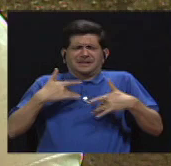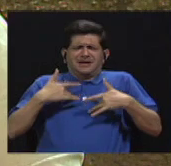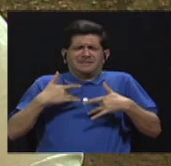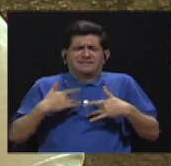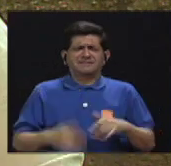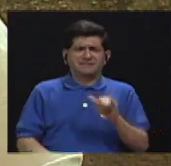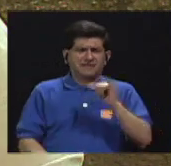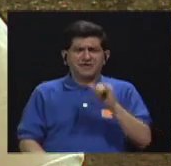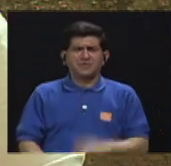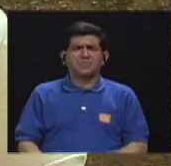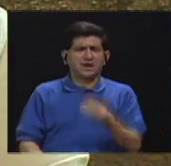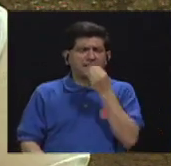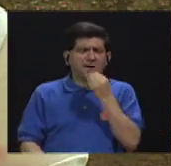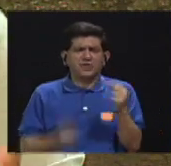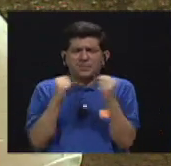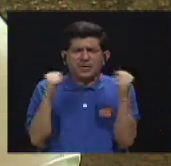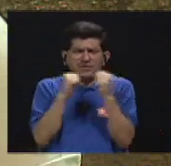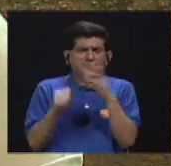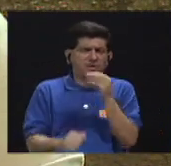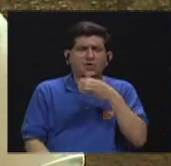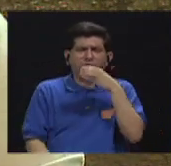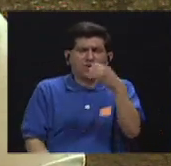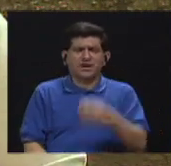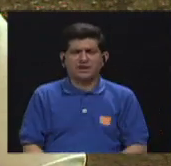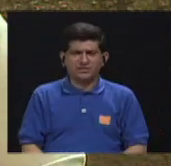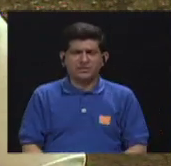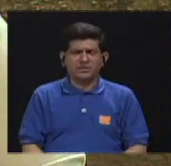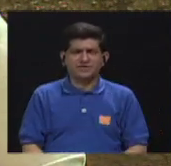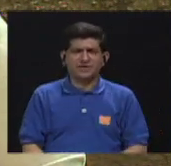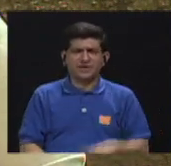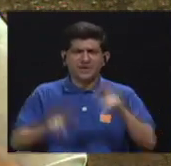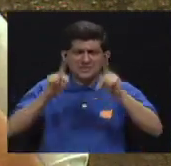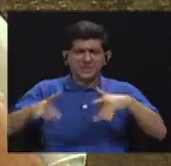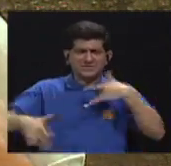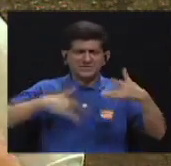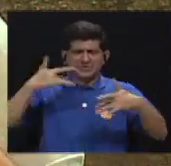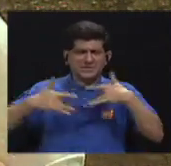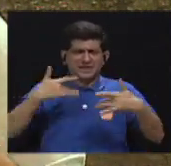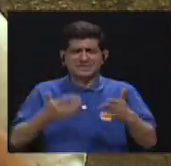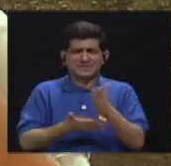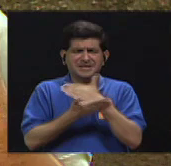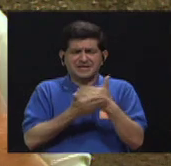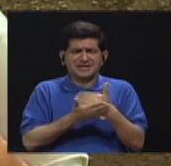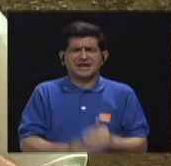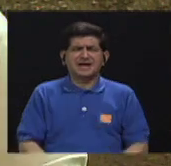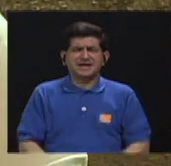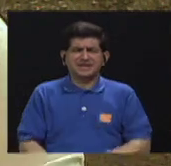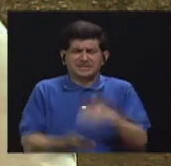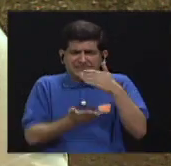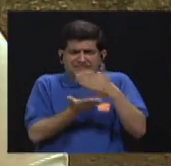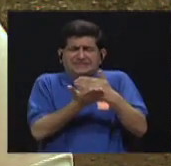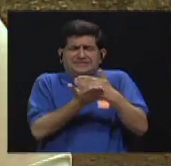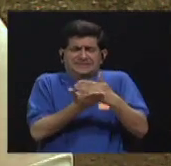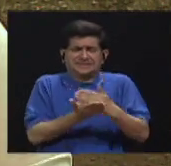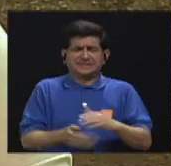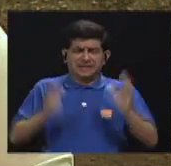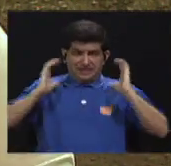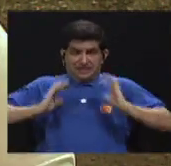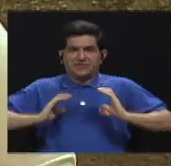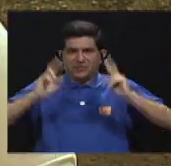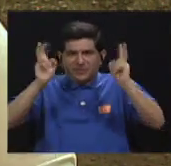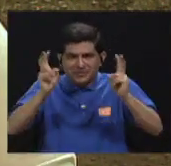La sensación, ¿verdad? Cuando comemos frío, cuando comemos calor un poquito, sentimos como que se nos da una parálisis, ¿verdad? Del